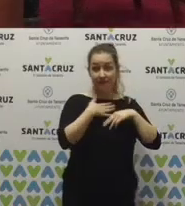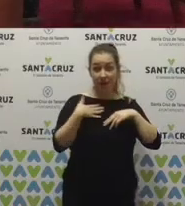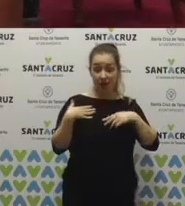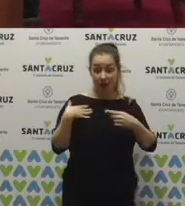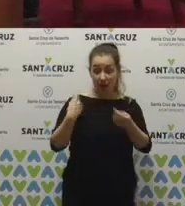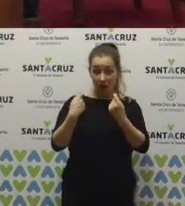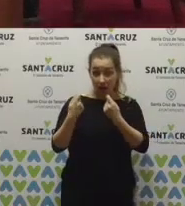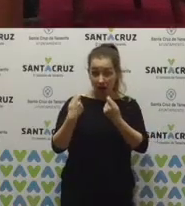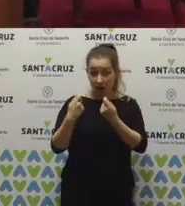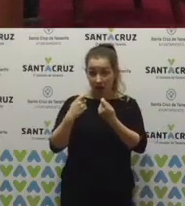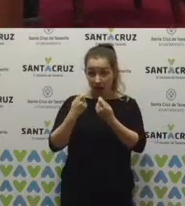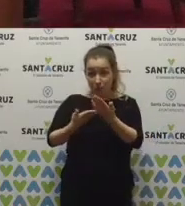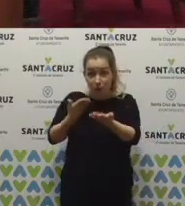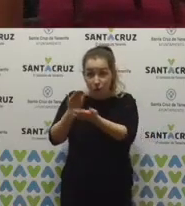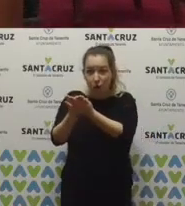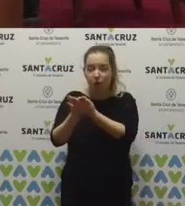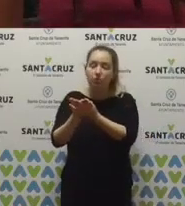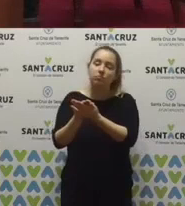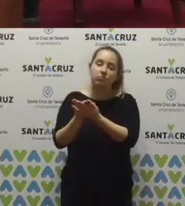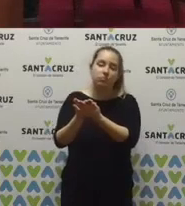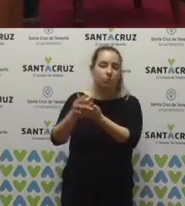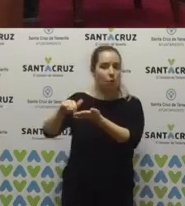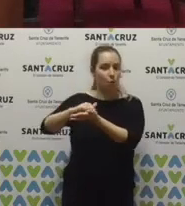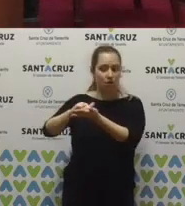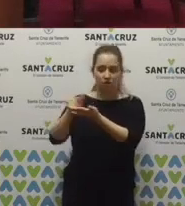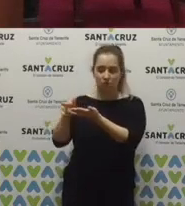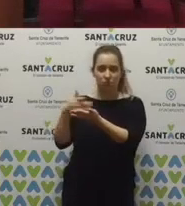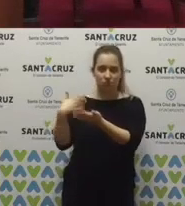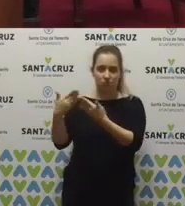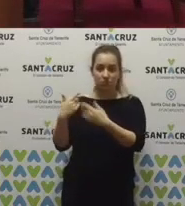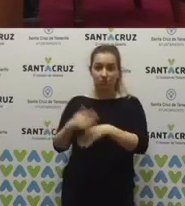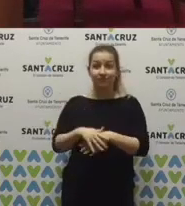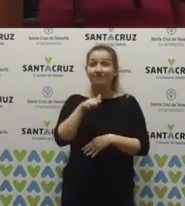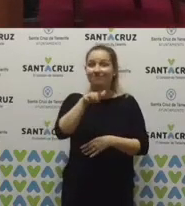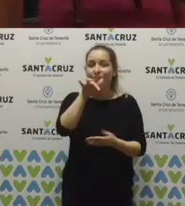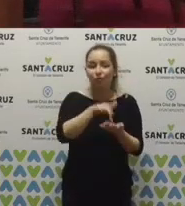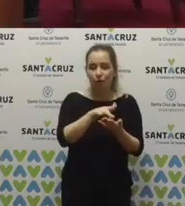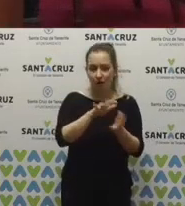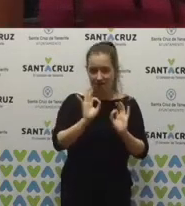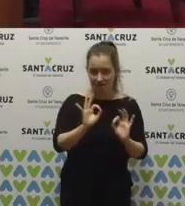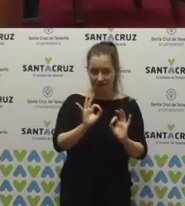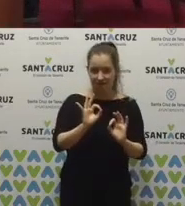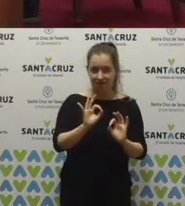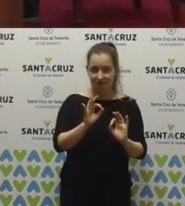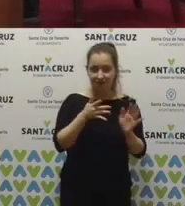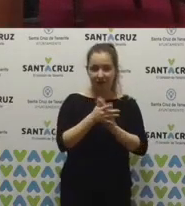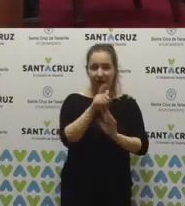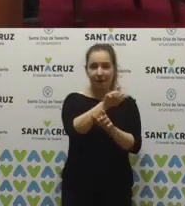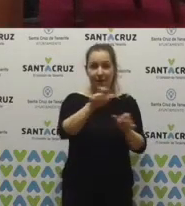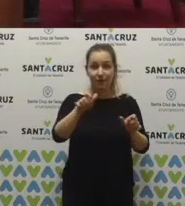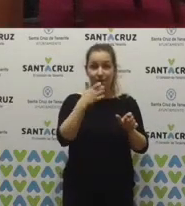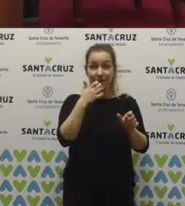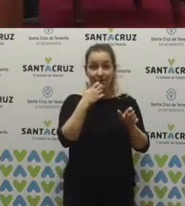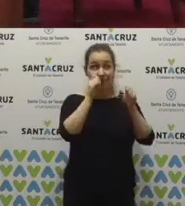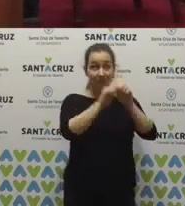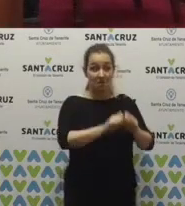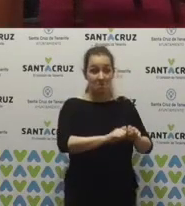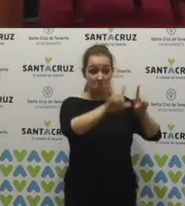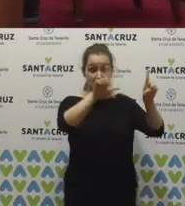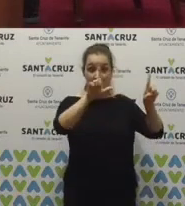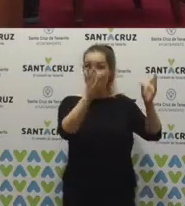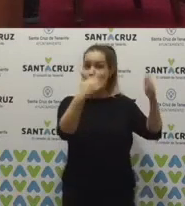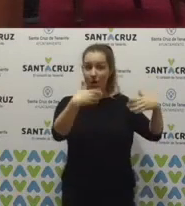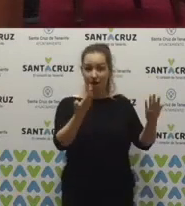y esto es lo que está pasando es decir las personas que no han tenido ventanas abiertas doña